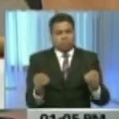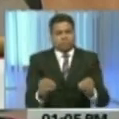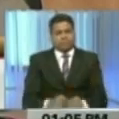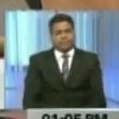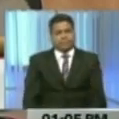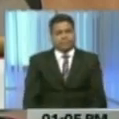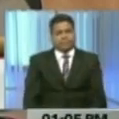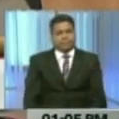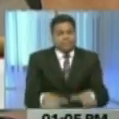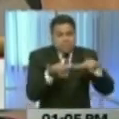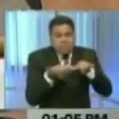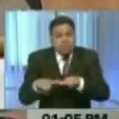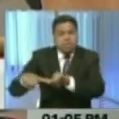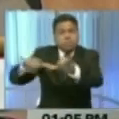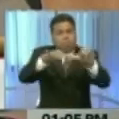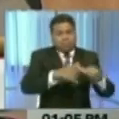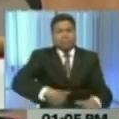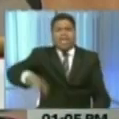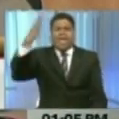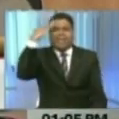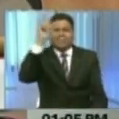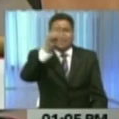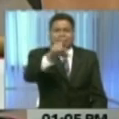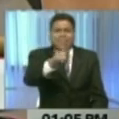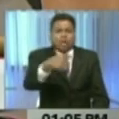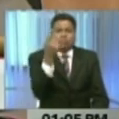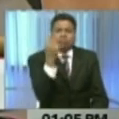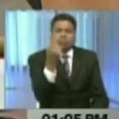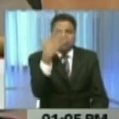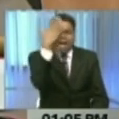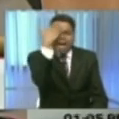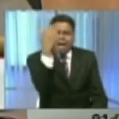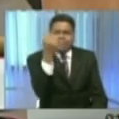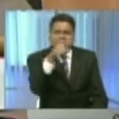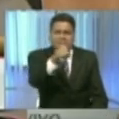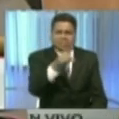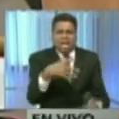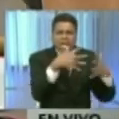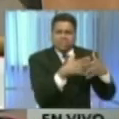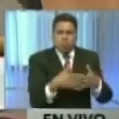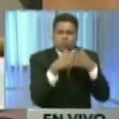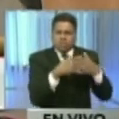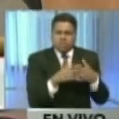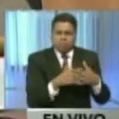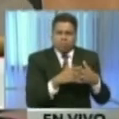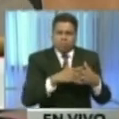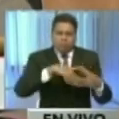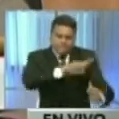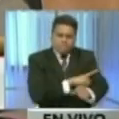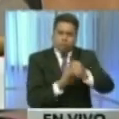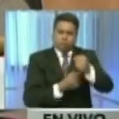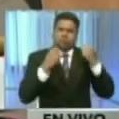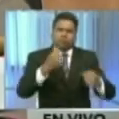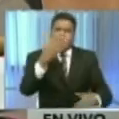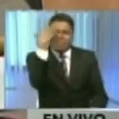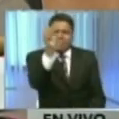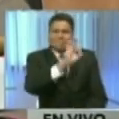Yo entiendo que eso no lo pueda entender ni permitir el imperio más poderoso que ha conocido esta humanidad.